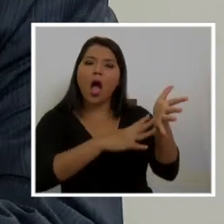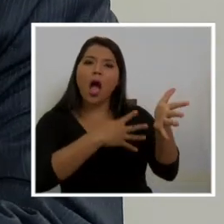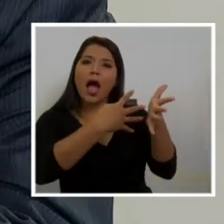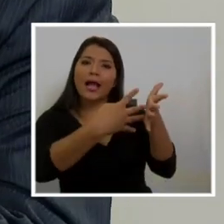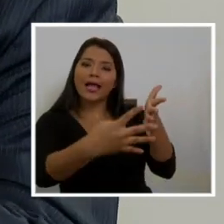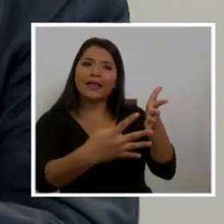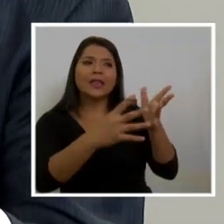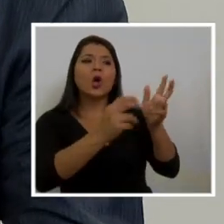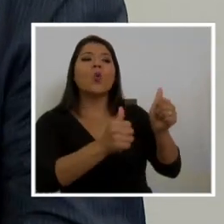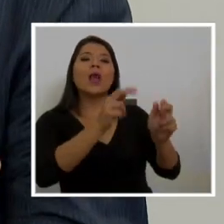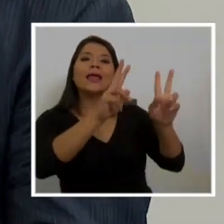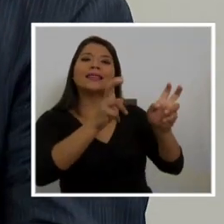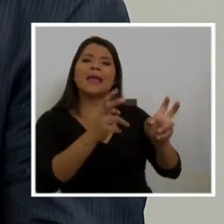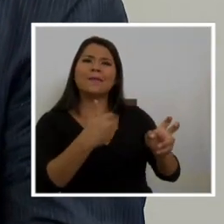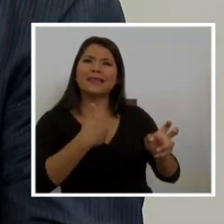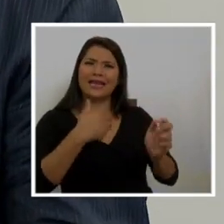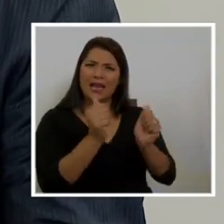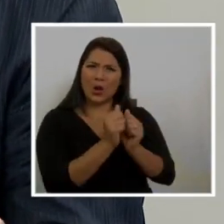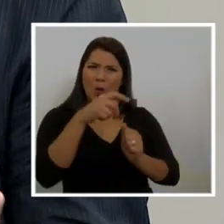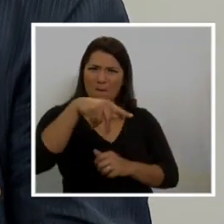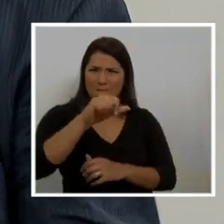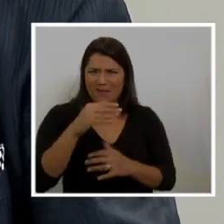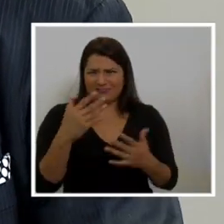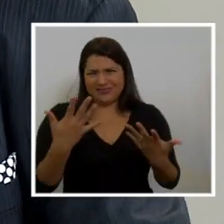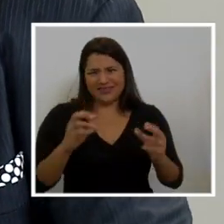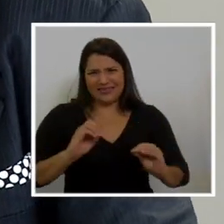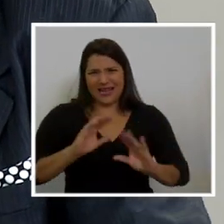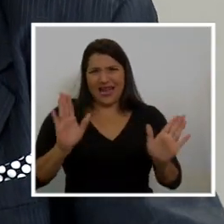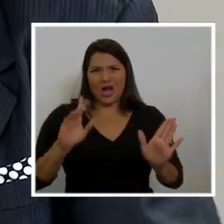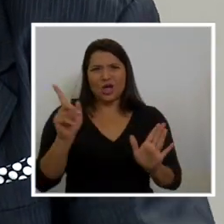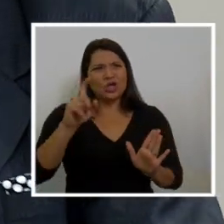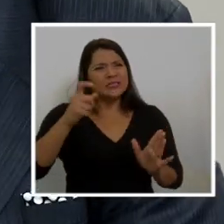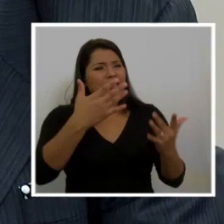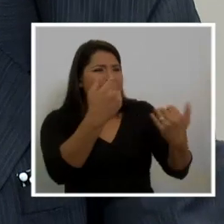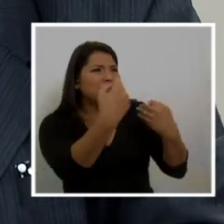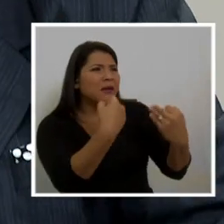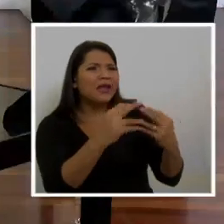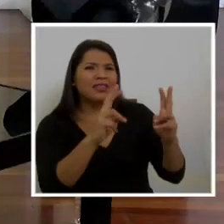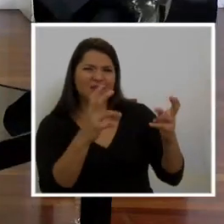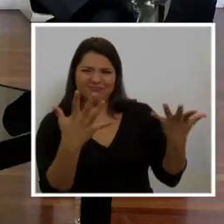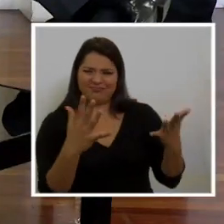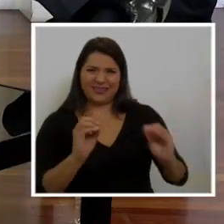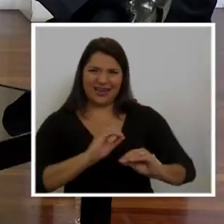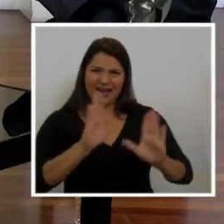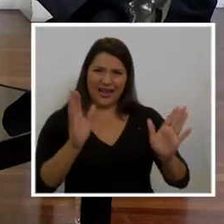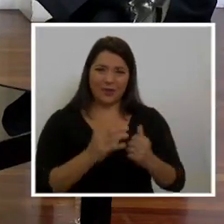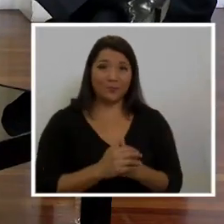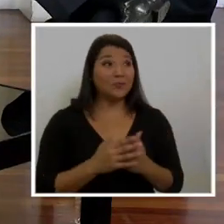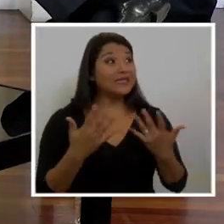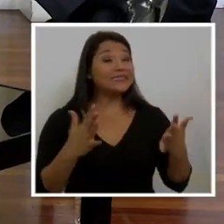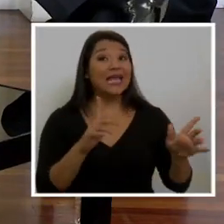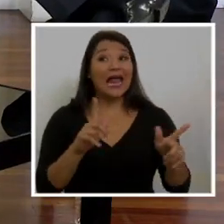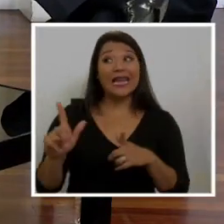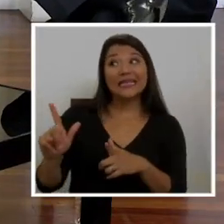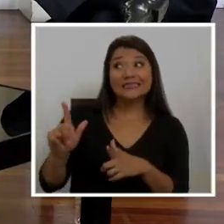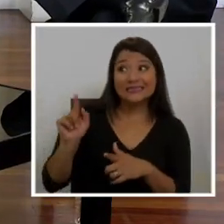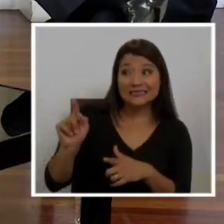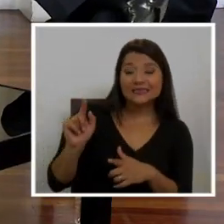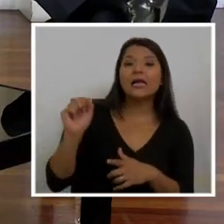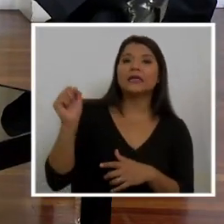el PAC? Es evidente, no es prácticamente ni necesario. Ajá, que dice que doña Argentina Tapia, ahora sí, ya la tenemos. Vamos a